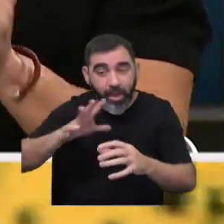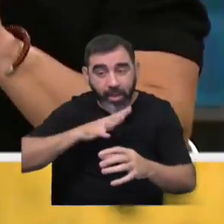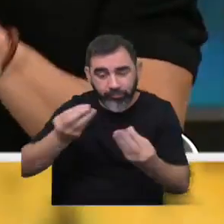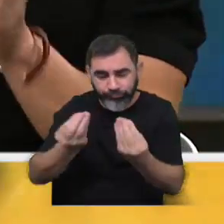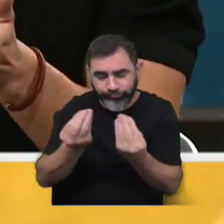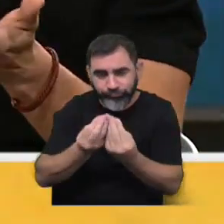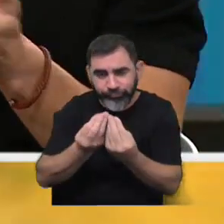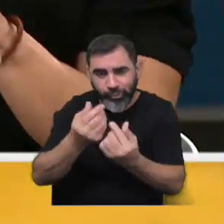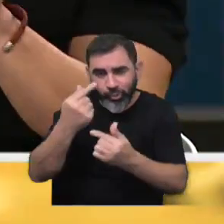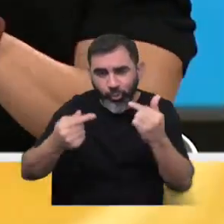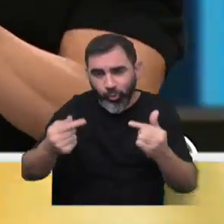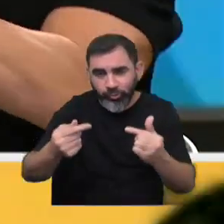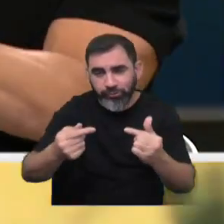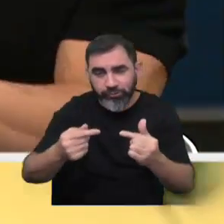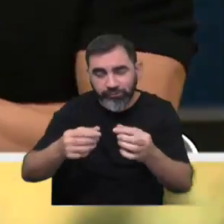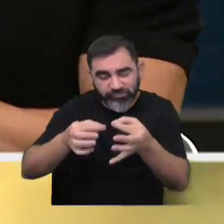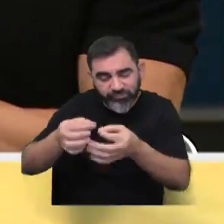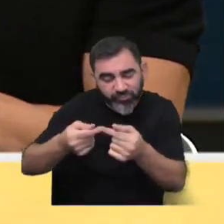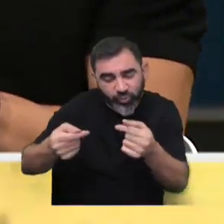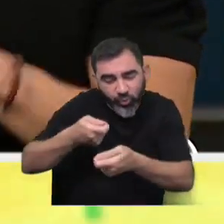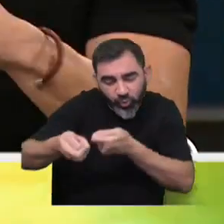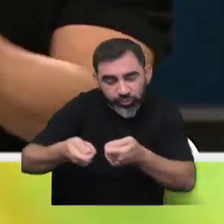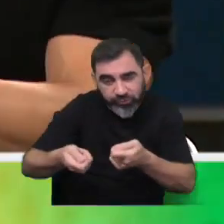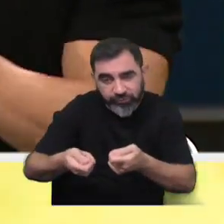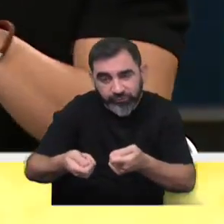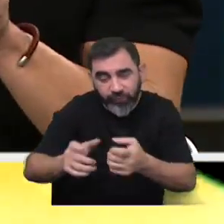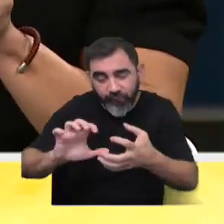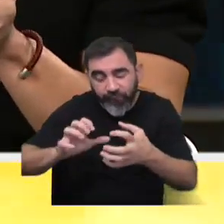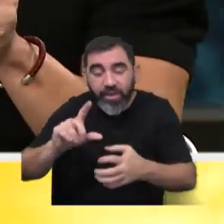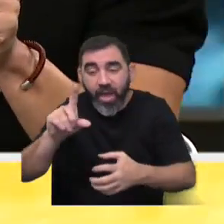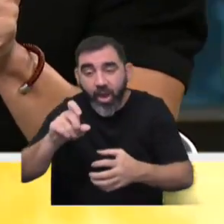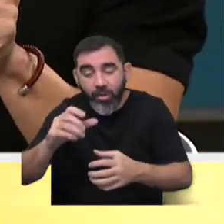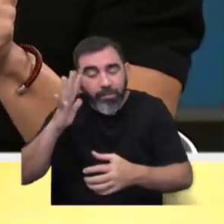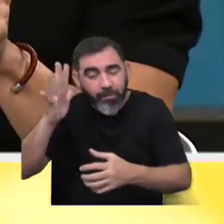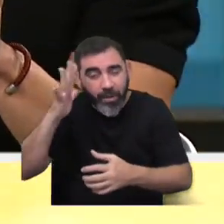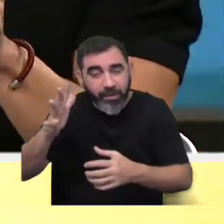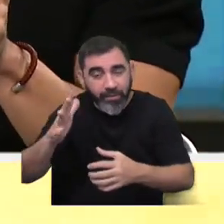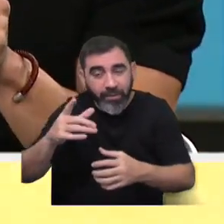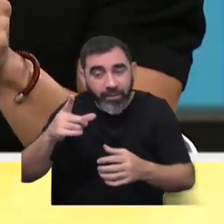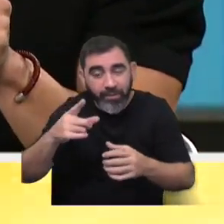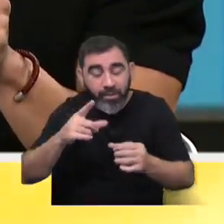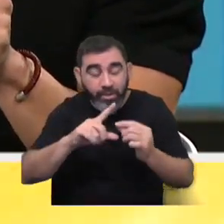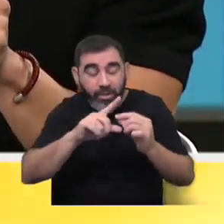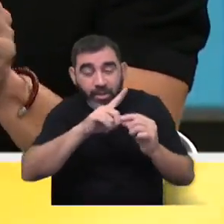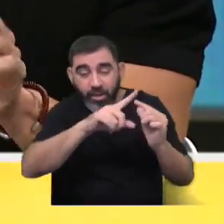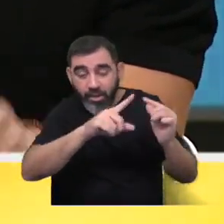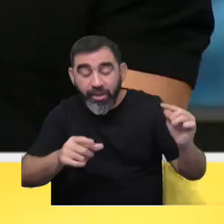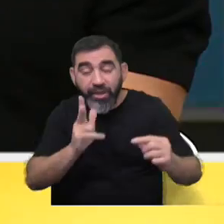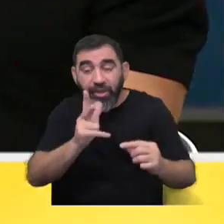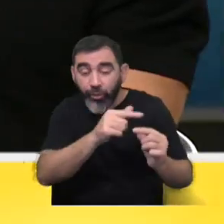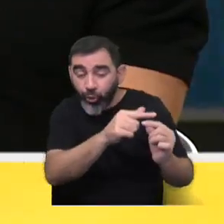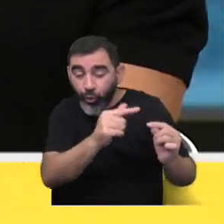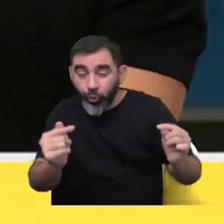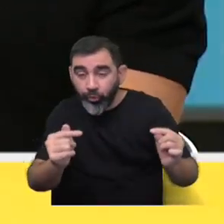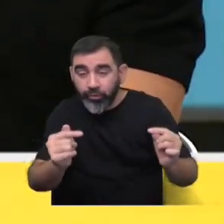de, puede tener ceolitas, un montón de cositas adentro, ¿no? Que van filtrando el agua. Bueno, esto sería, imagínense que por ahí pasa una corriente de hidrógeno. Esto